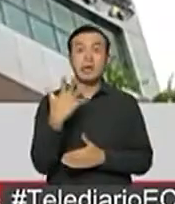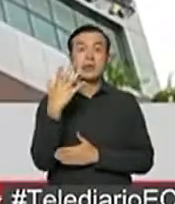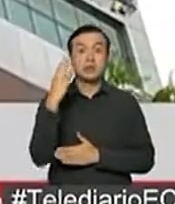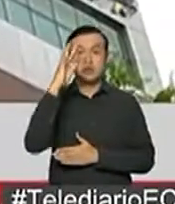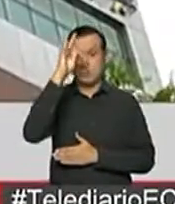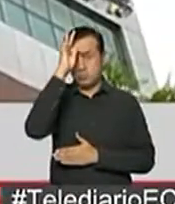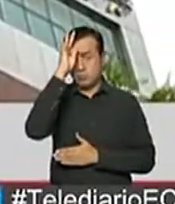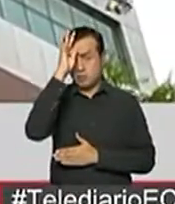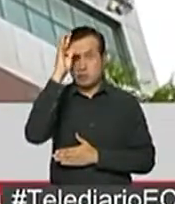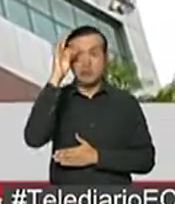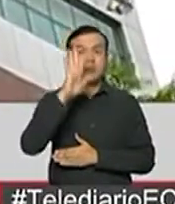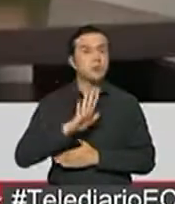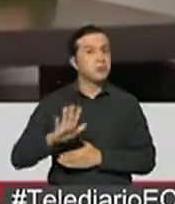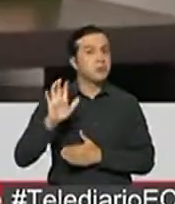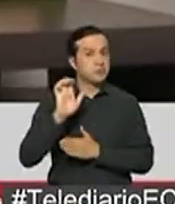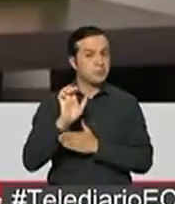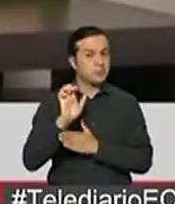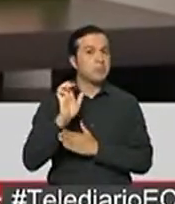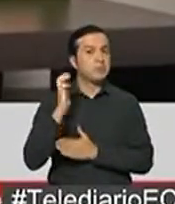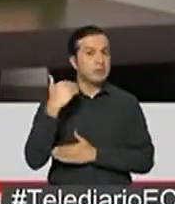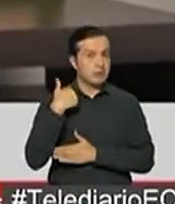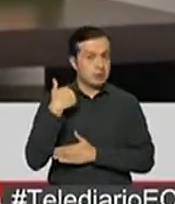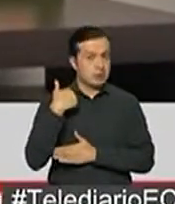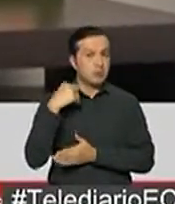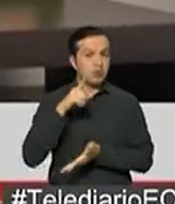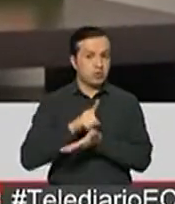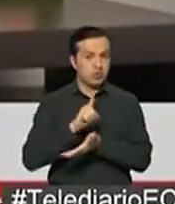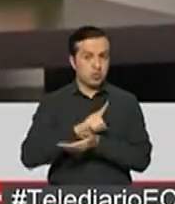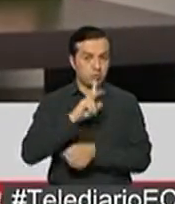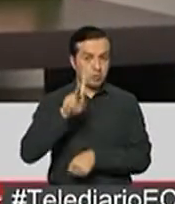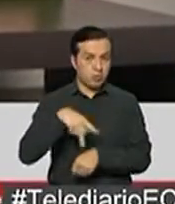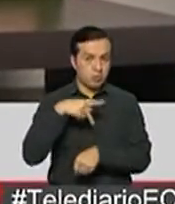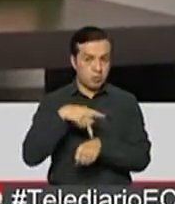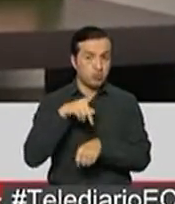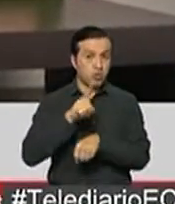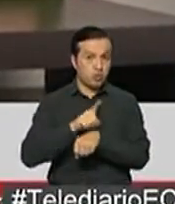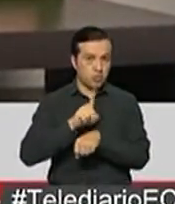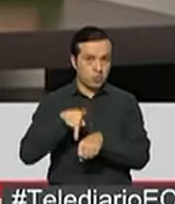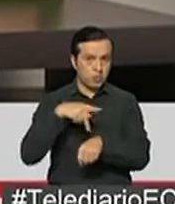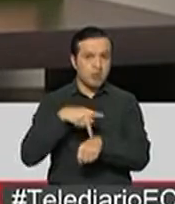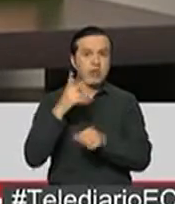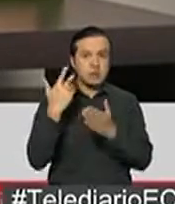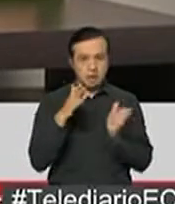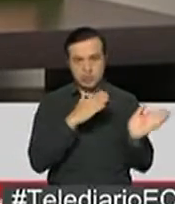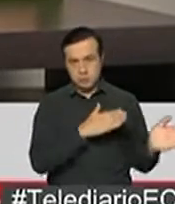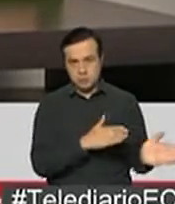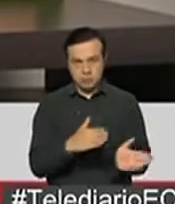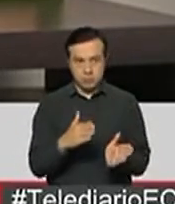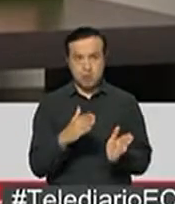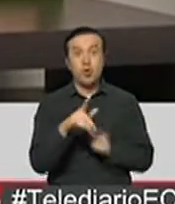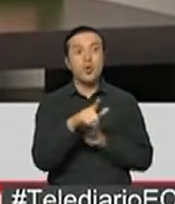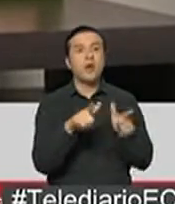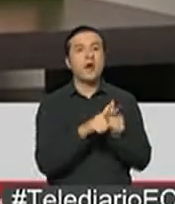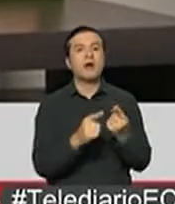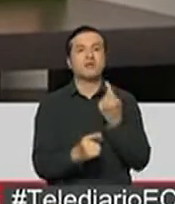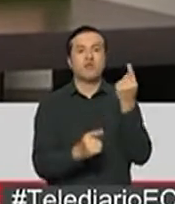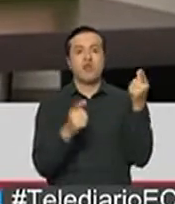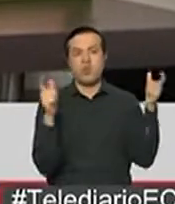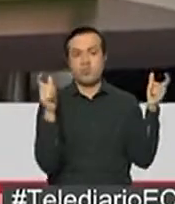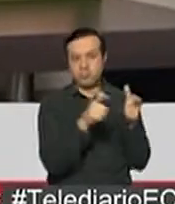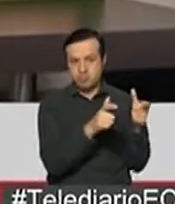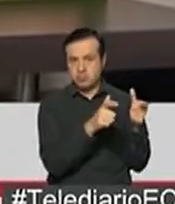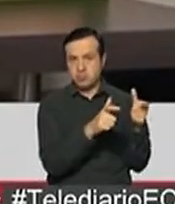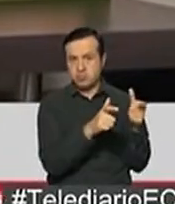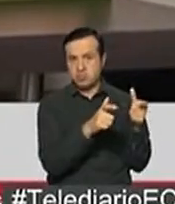hospitales centinelas en el país tenemos ahí los médicos especialistas y tenemos las áreas de aislamiento es importante el aislamiento que hay que